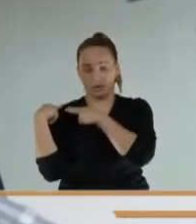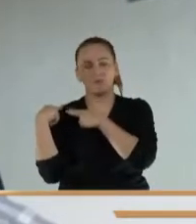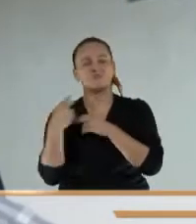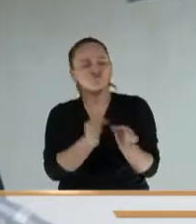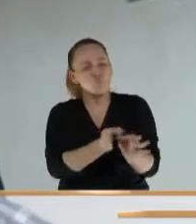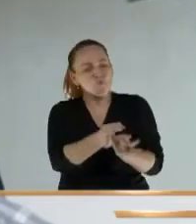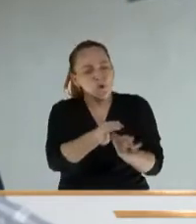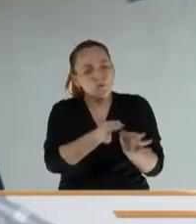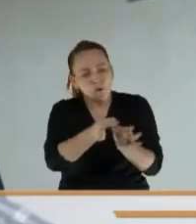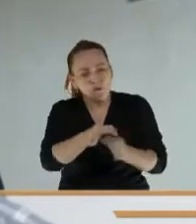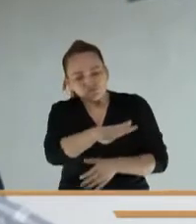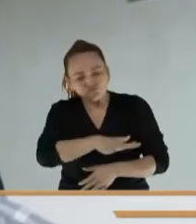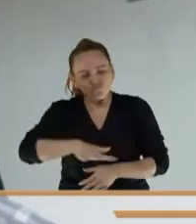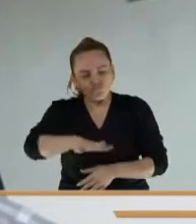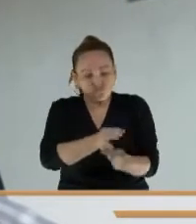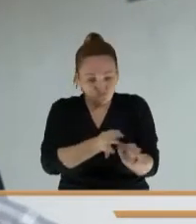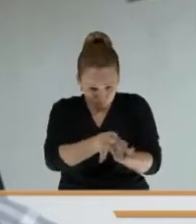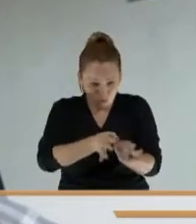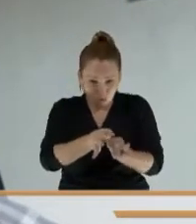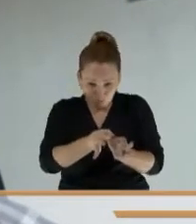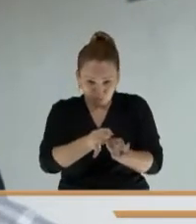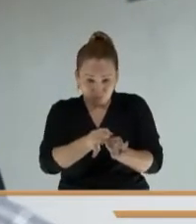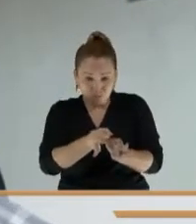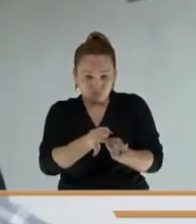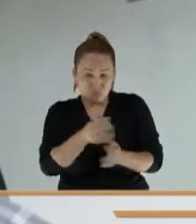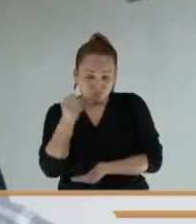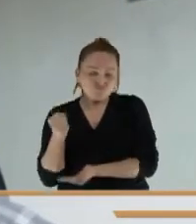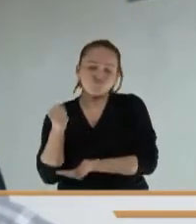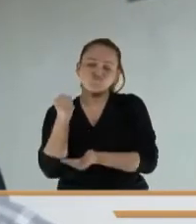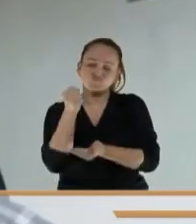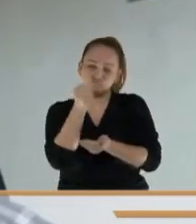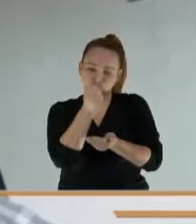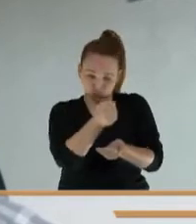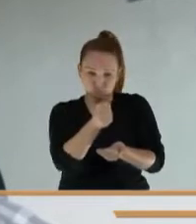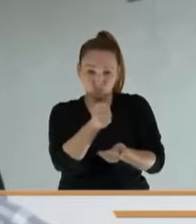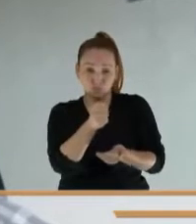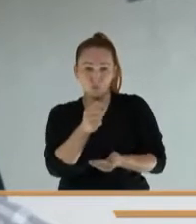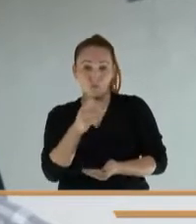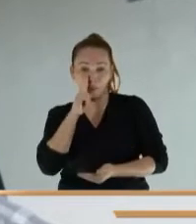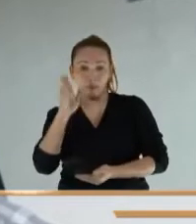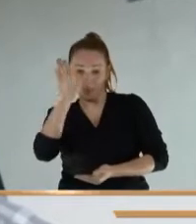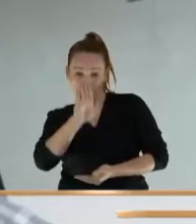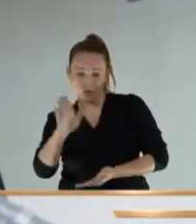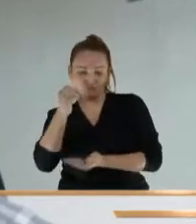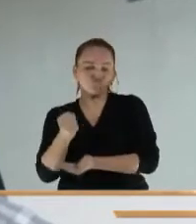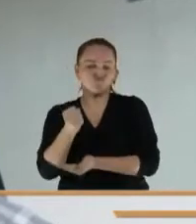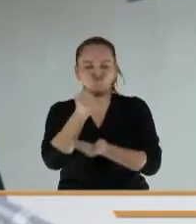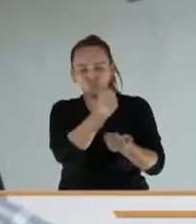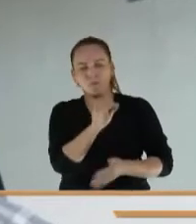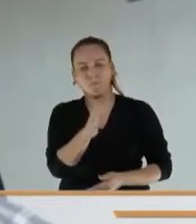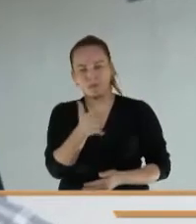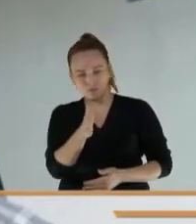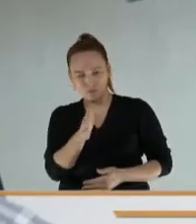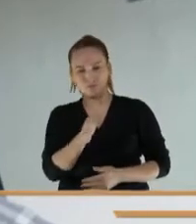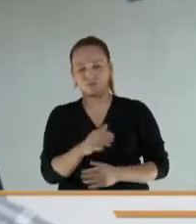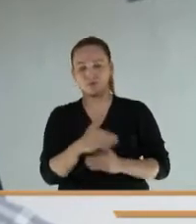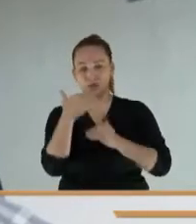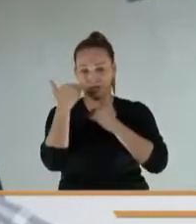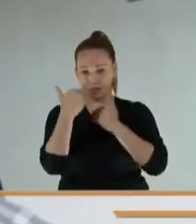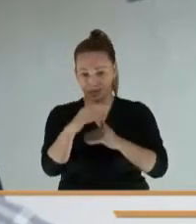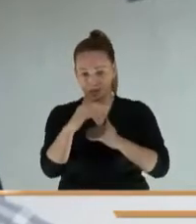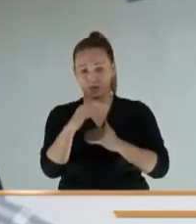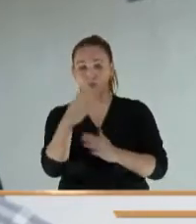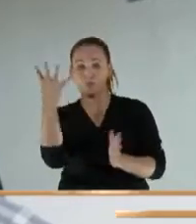municipios que reciben ingresos corrientes de la Nación por debajo de los 4.000 salarios mínimos